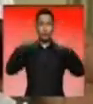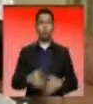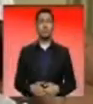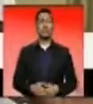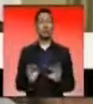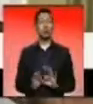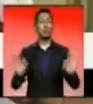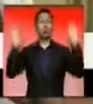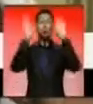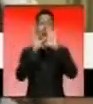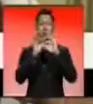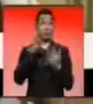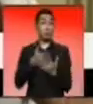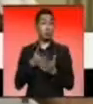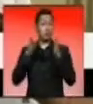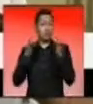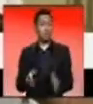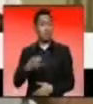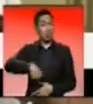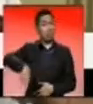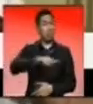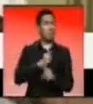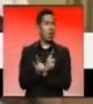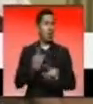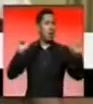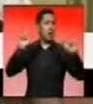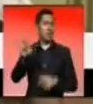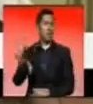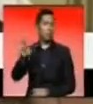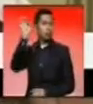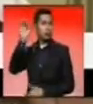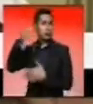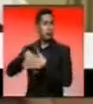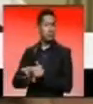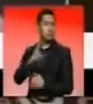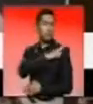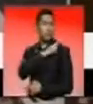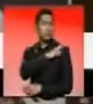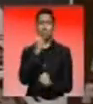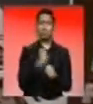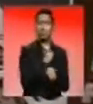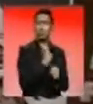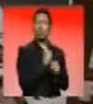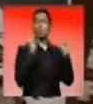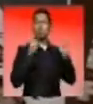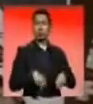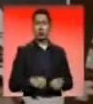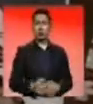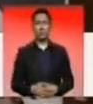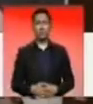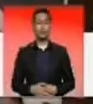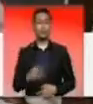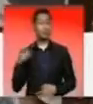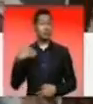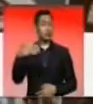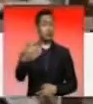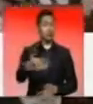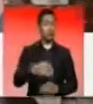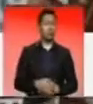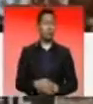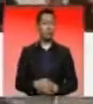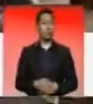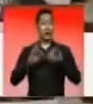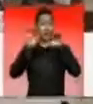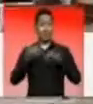estudiantes puedan elegir libremente para que luego puedan vincularse más rápidamente al mercado laboral. En los próximos días, la CENESID